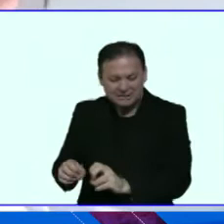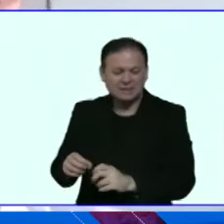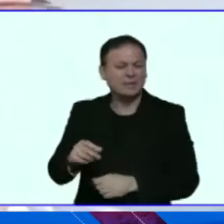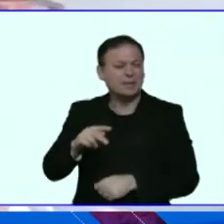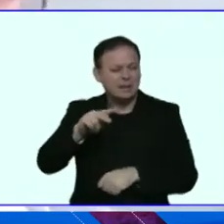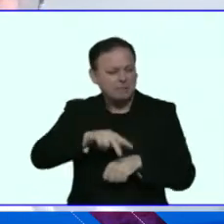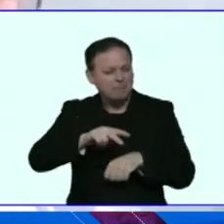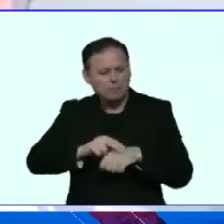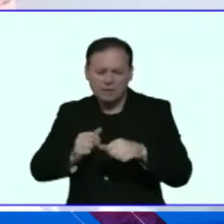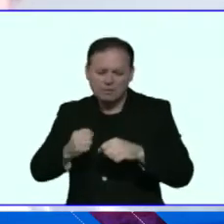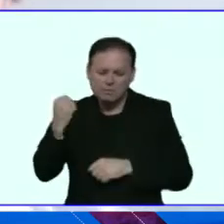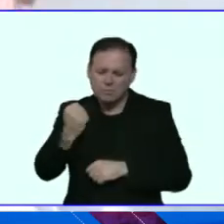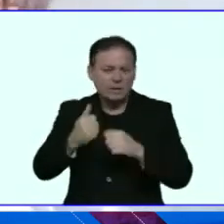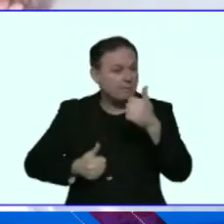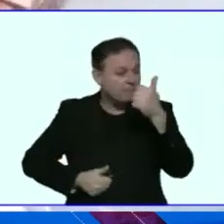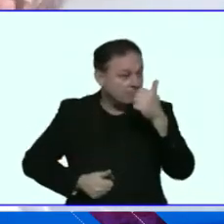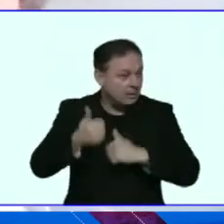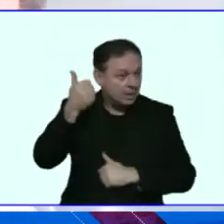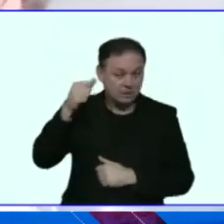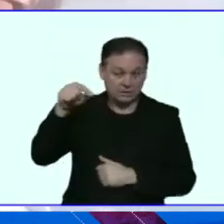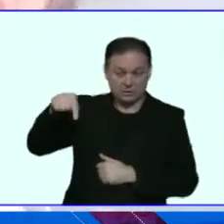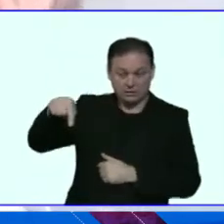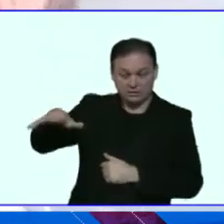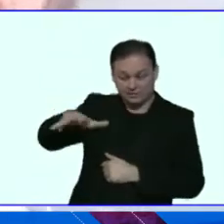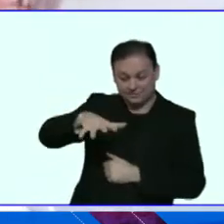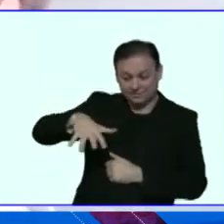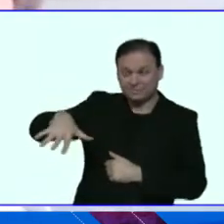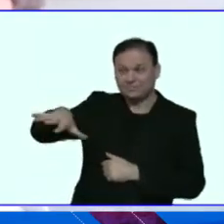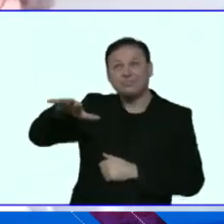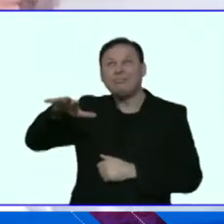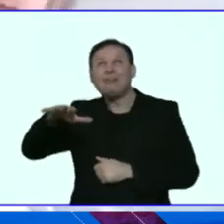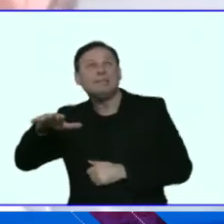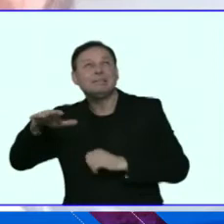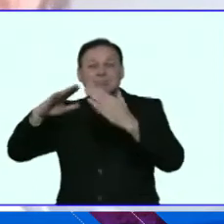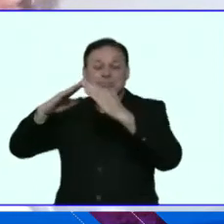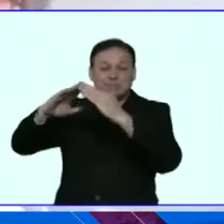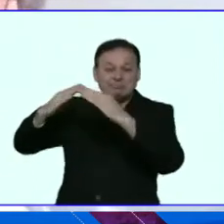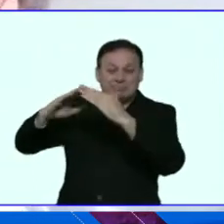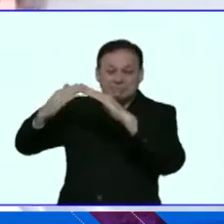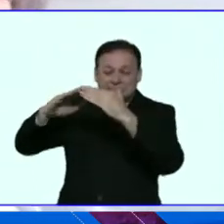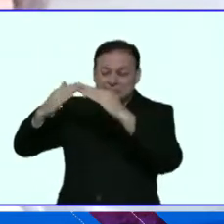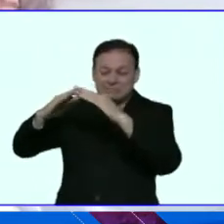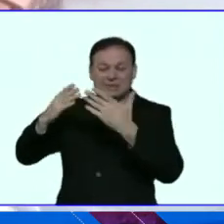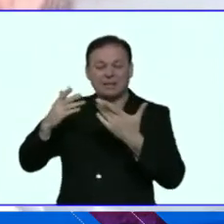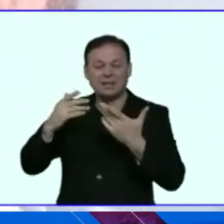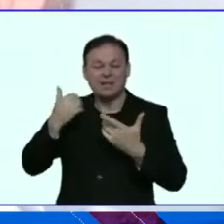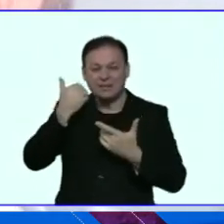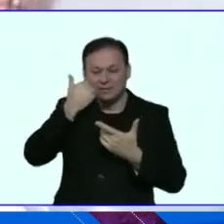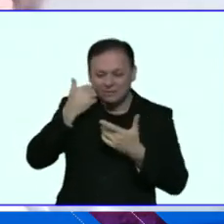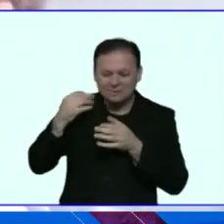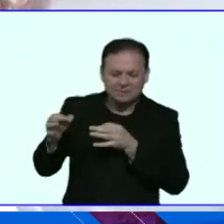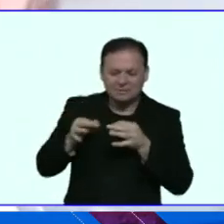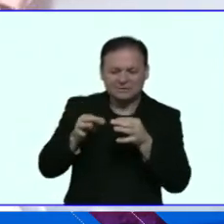porque no es solamente accidentados, sino también son infecciosos, neuroquirúrgicos, cirugías